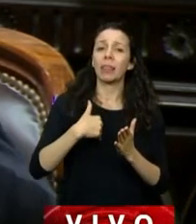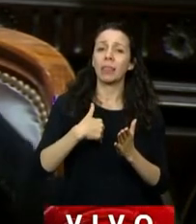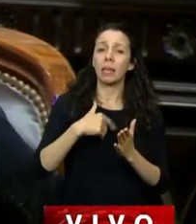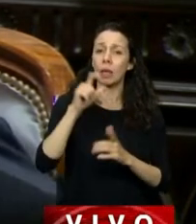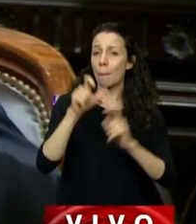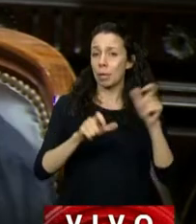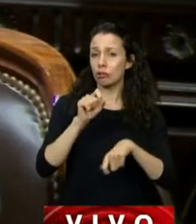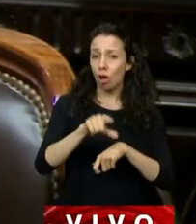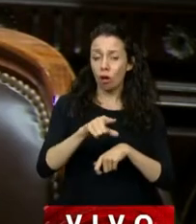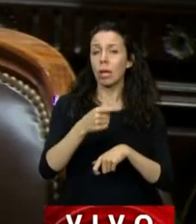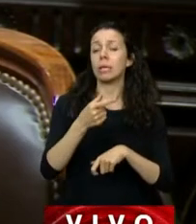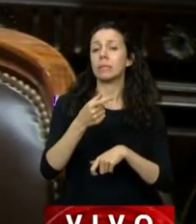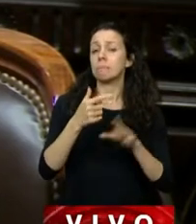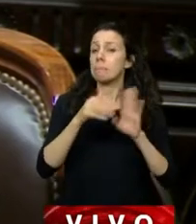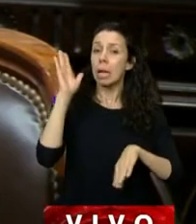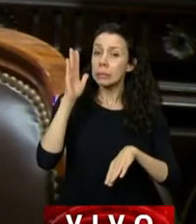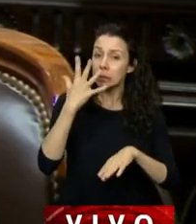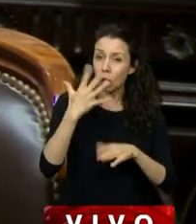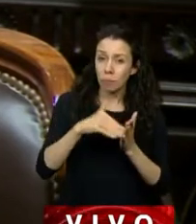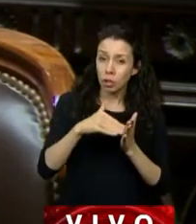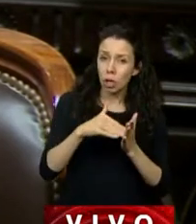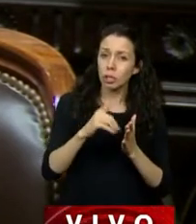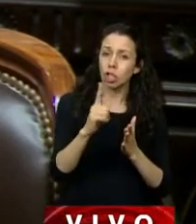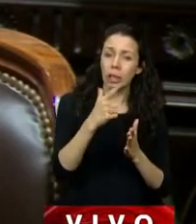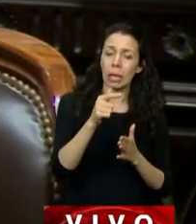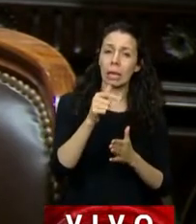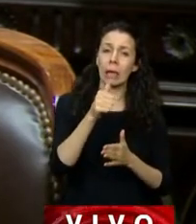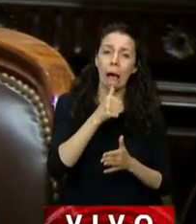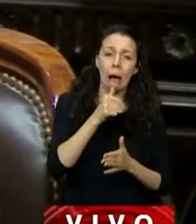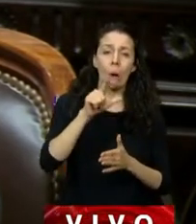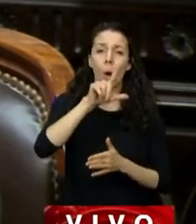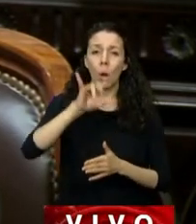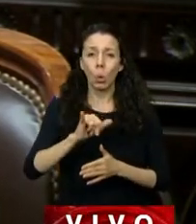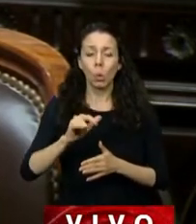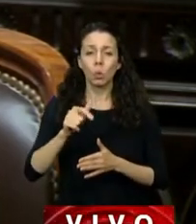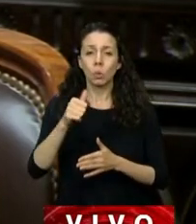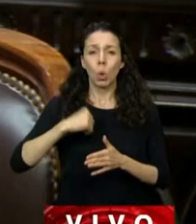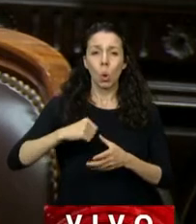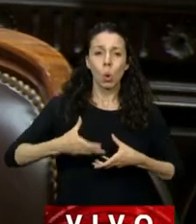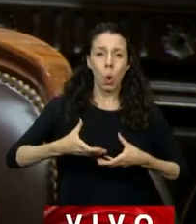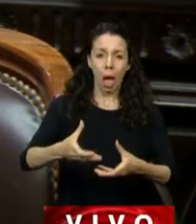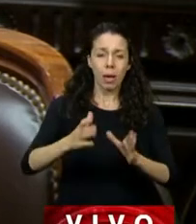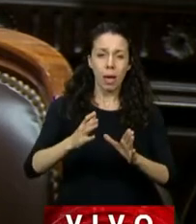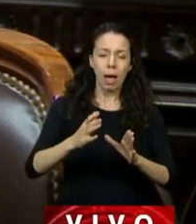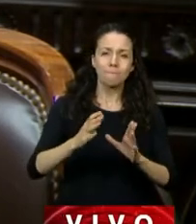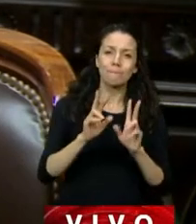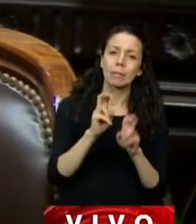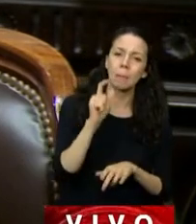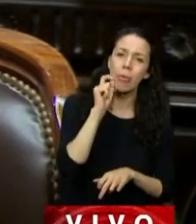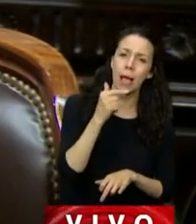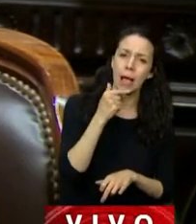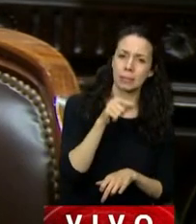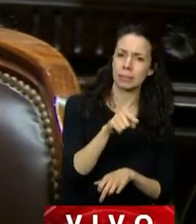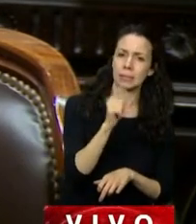agua, luz, cloaca. Y ahí también me quiero detener en el tema del gas. El gas es una necesidad tan básica como los otros, como el